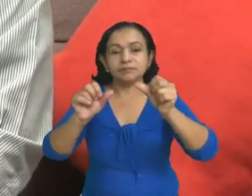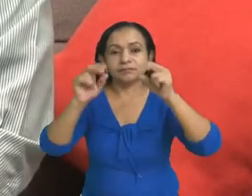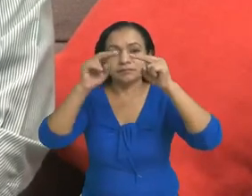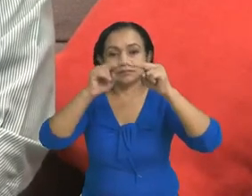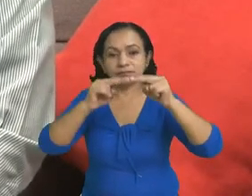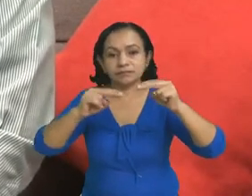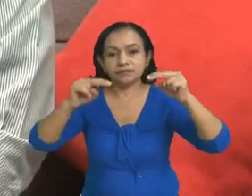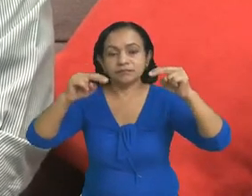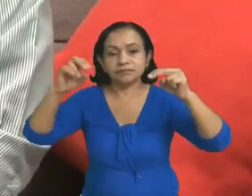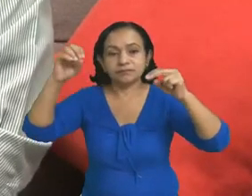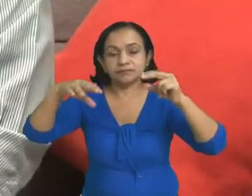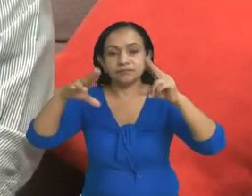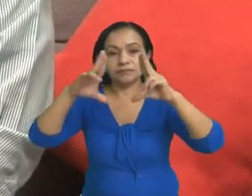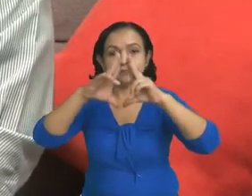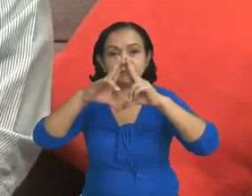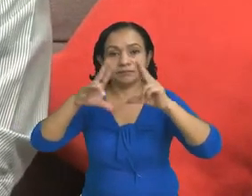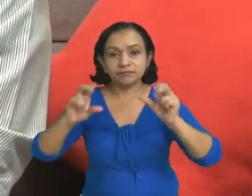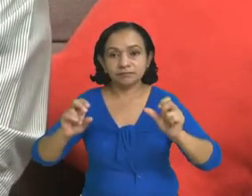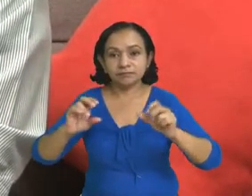electrificando Nicaragua